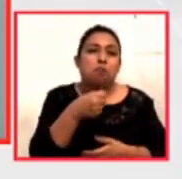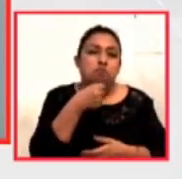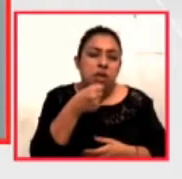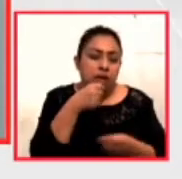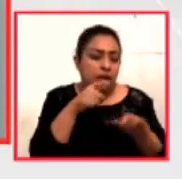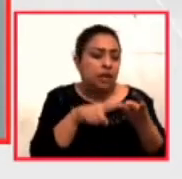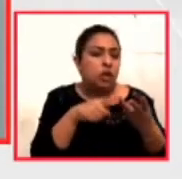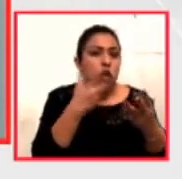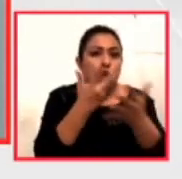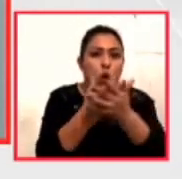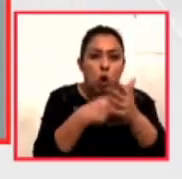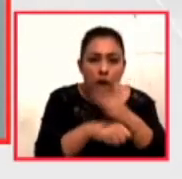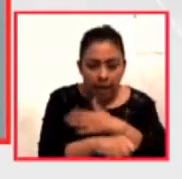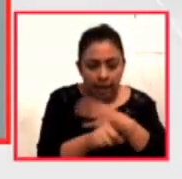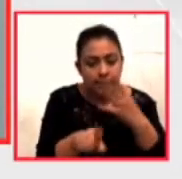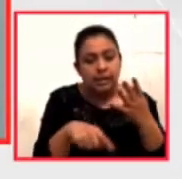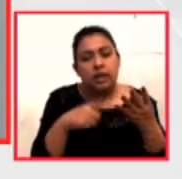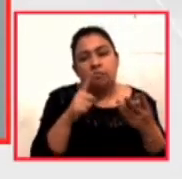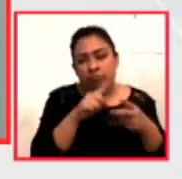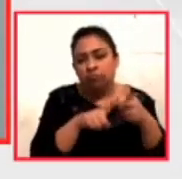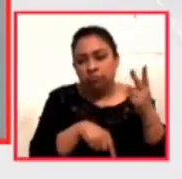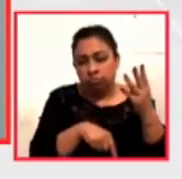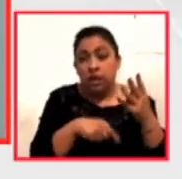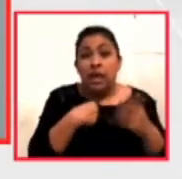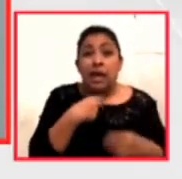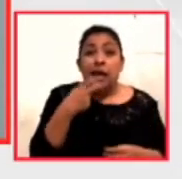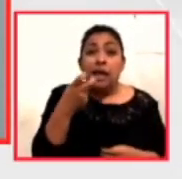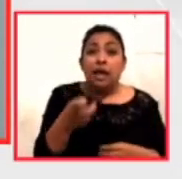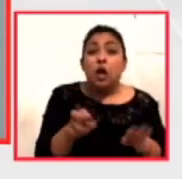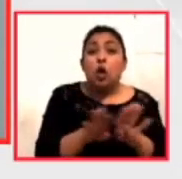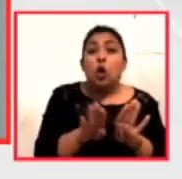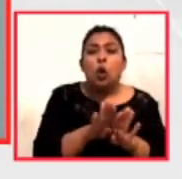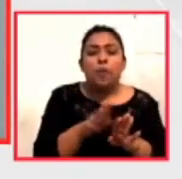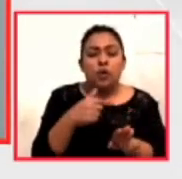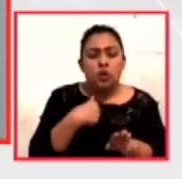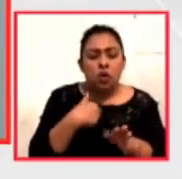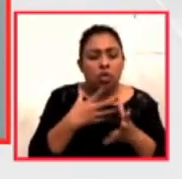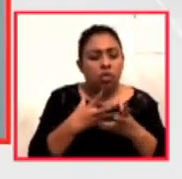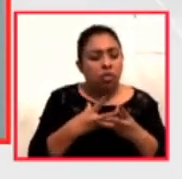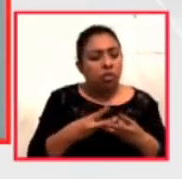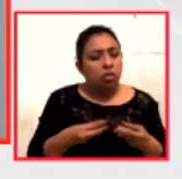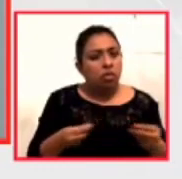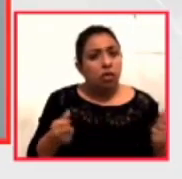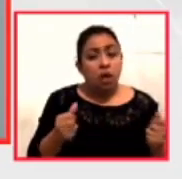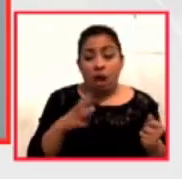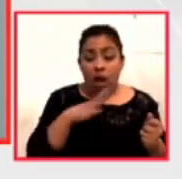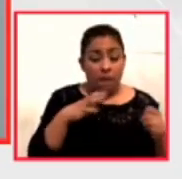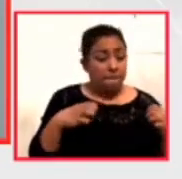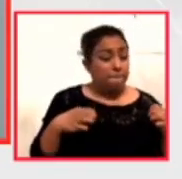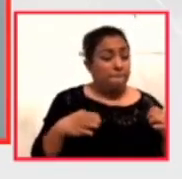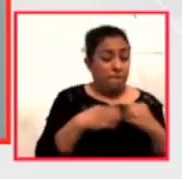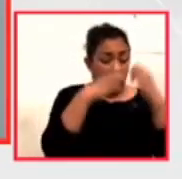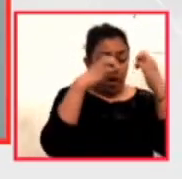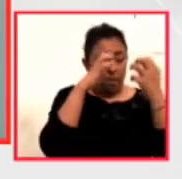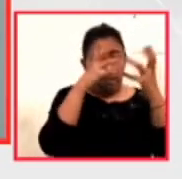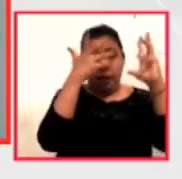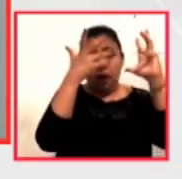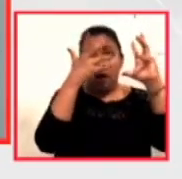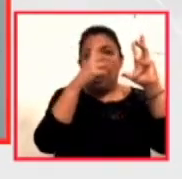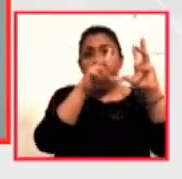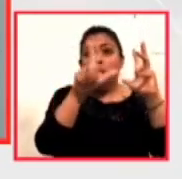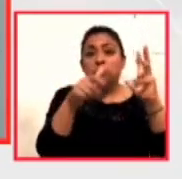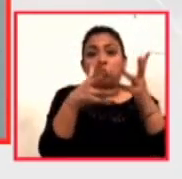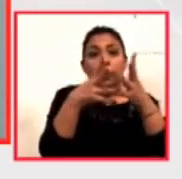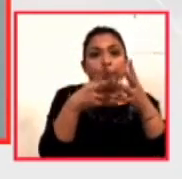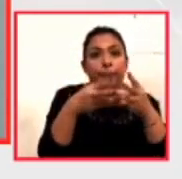reclusorios, esta parte de sanear después de una contingencia como esta, esta